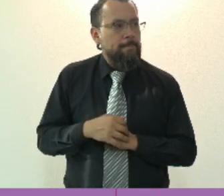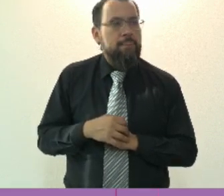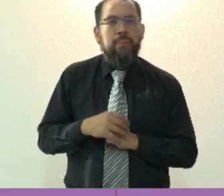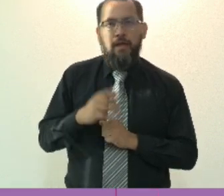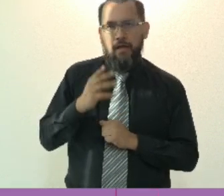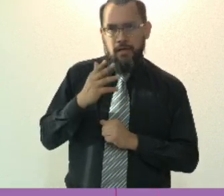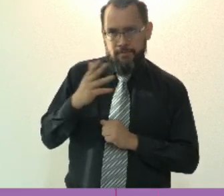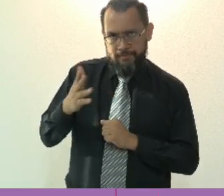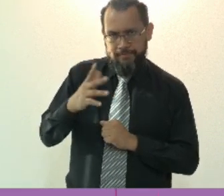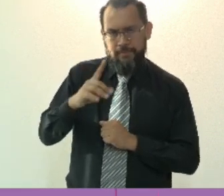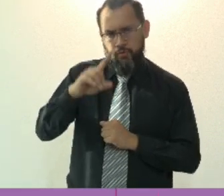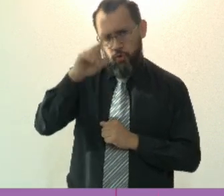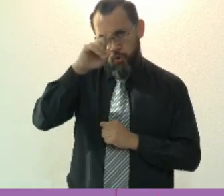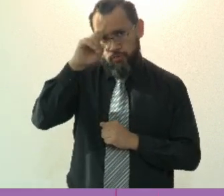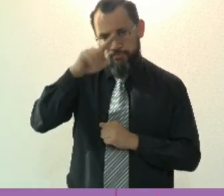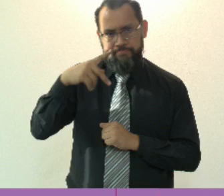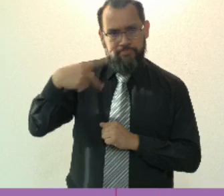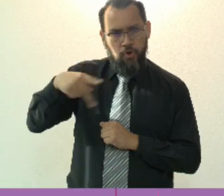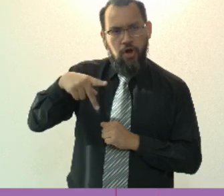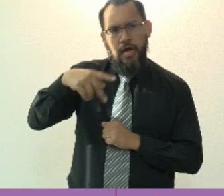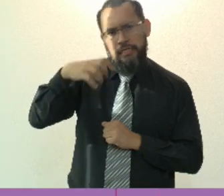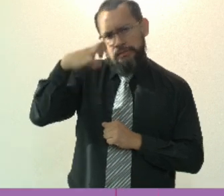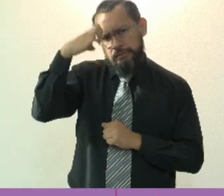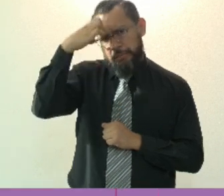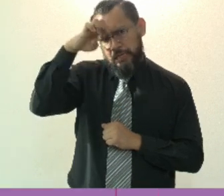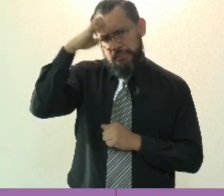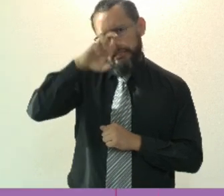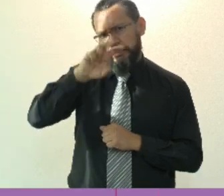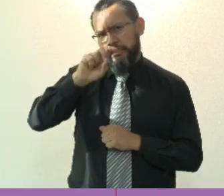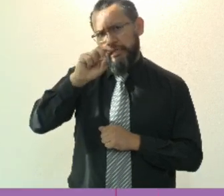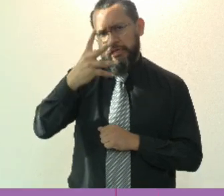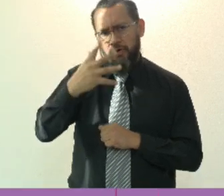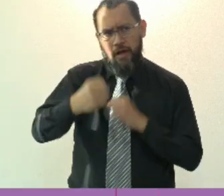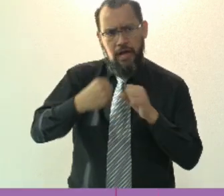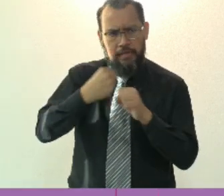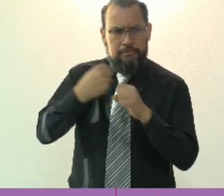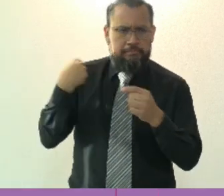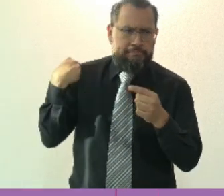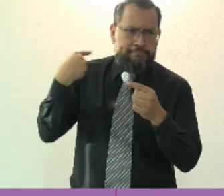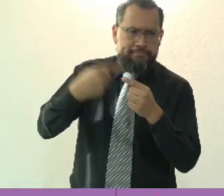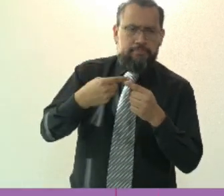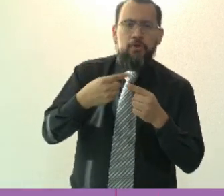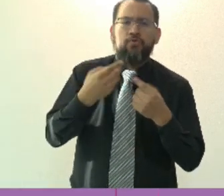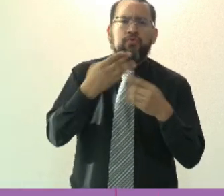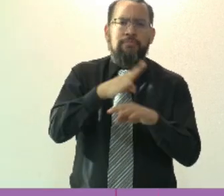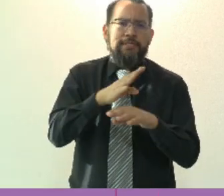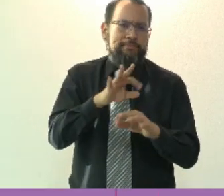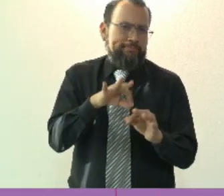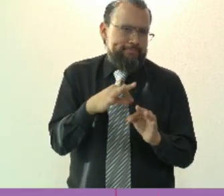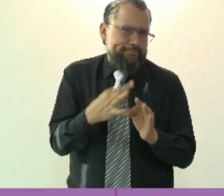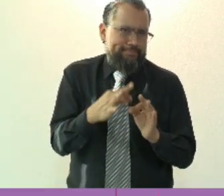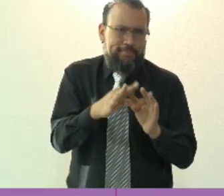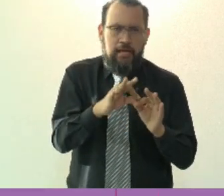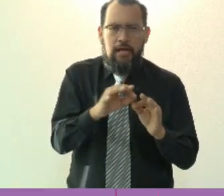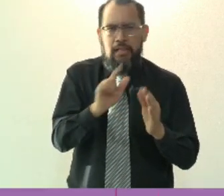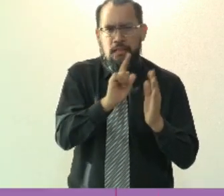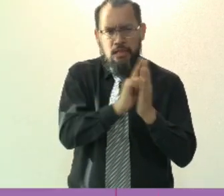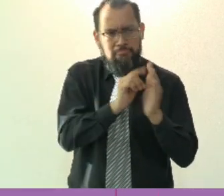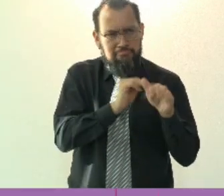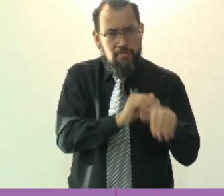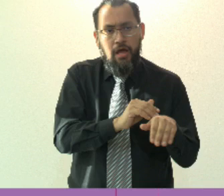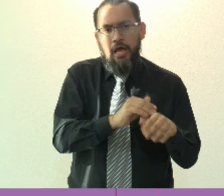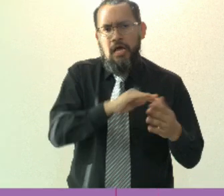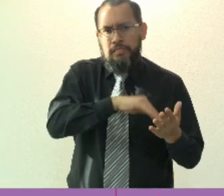Es consultor con más de 35 años de experiencia en temas de cumplimiento legal, estrategia de